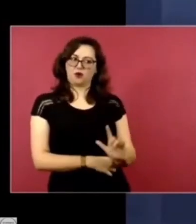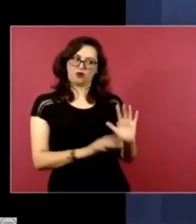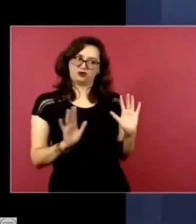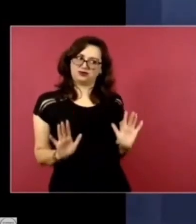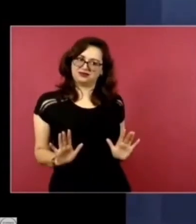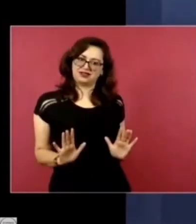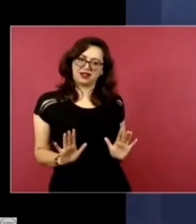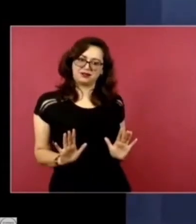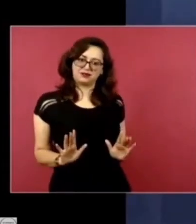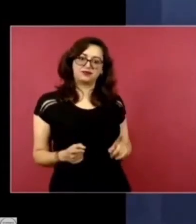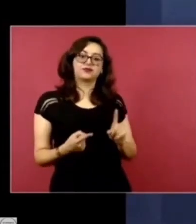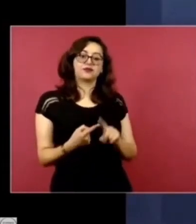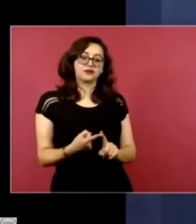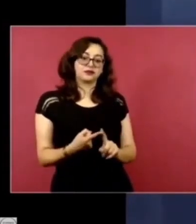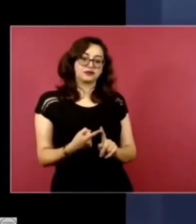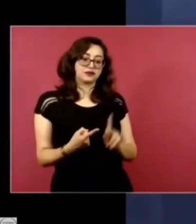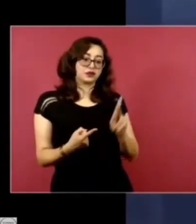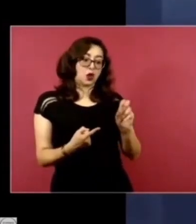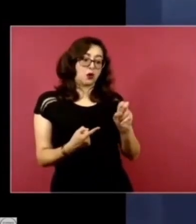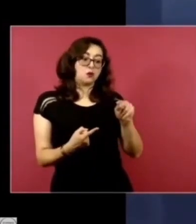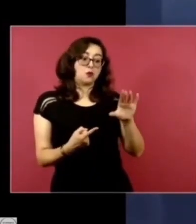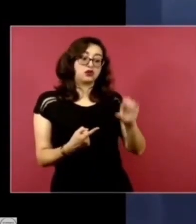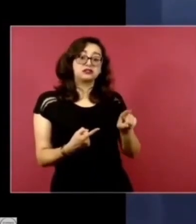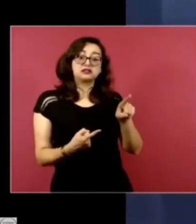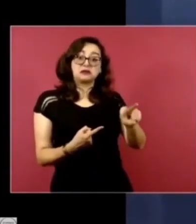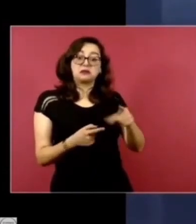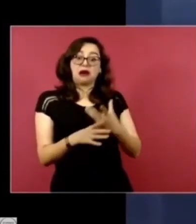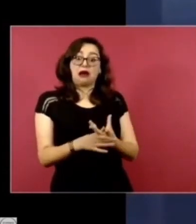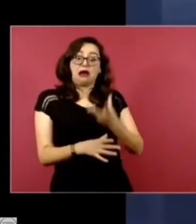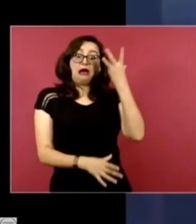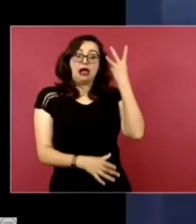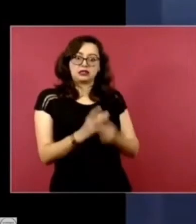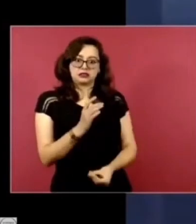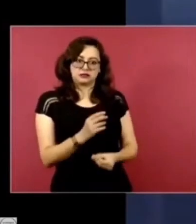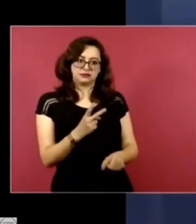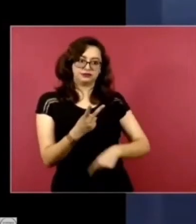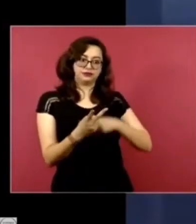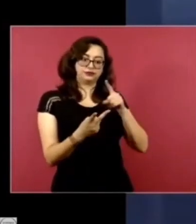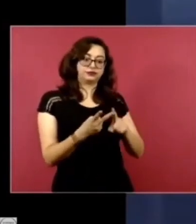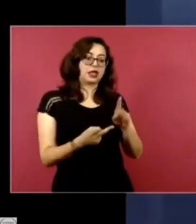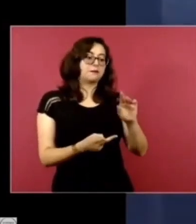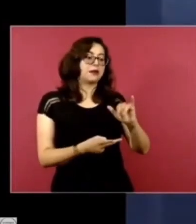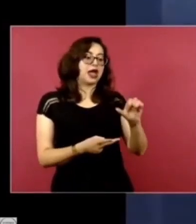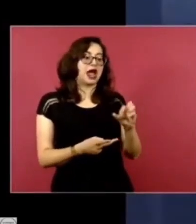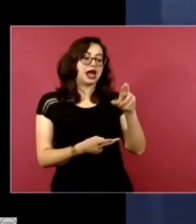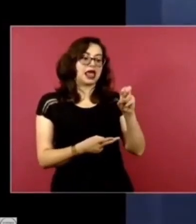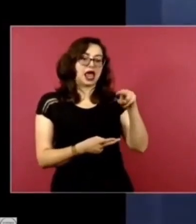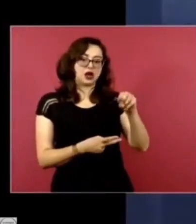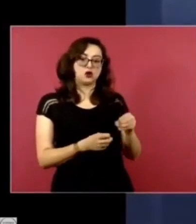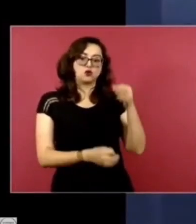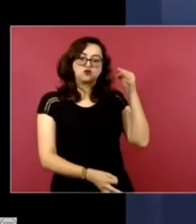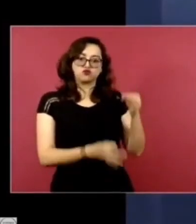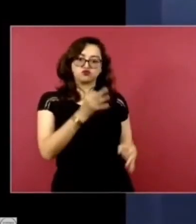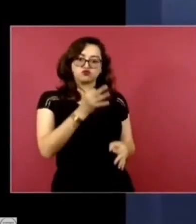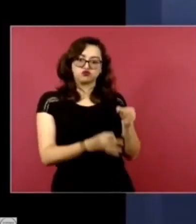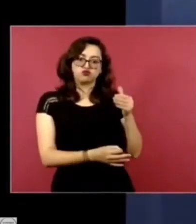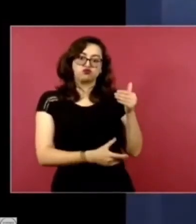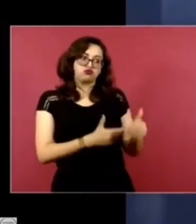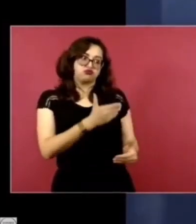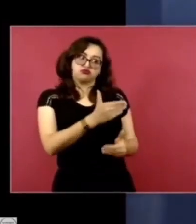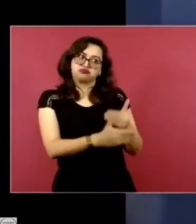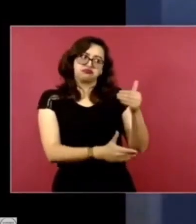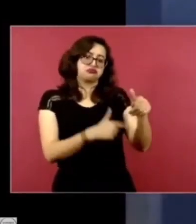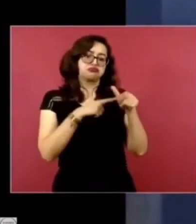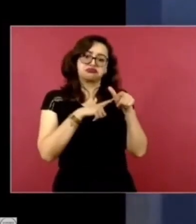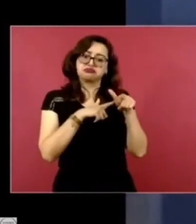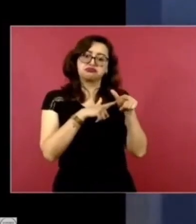En el caso de Ponce, está prófugo. En el caso de Bejarano, hay un procedimiento legal. Se está pidiendo un desafuero. Desde el primer día no